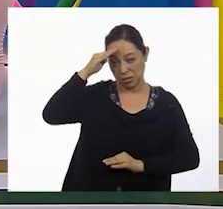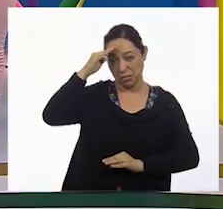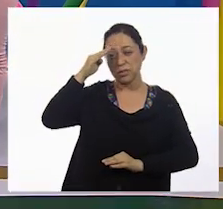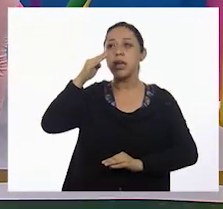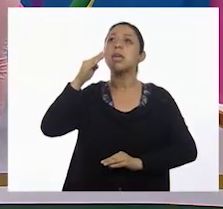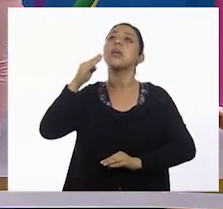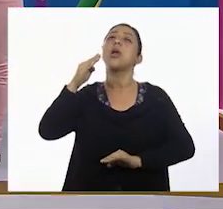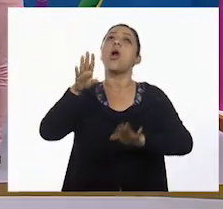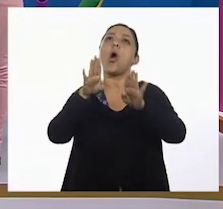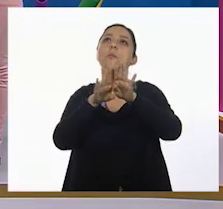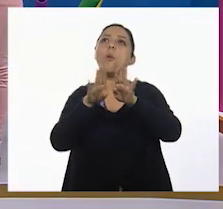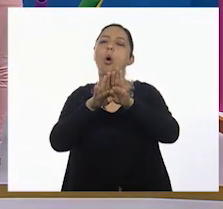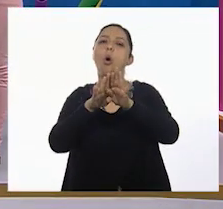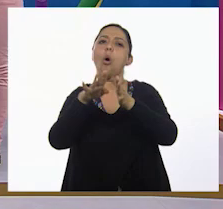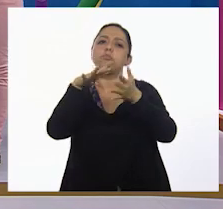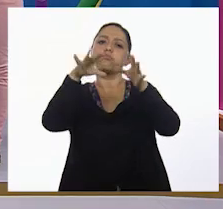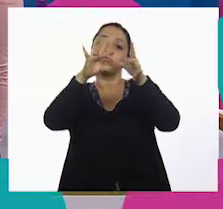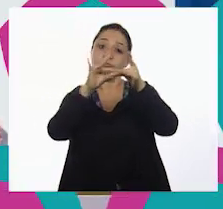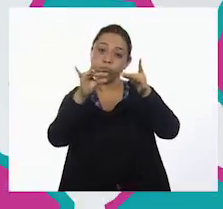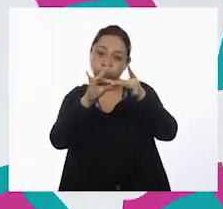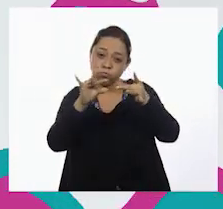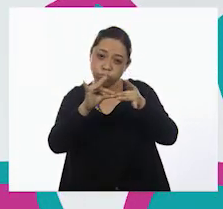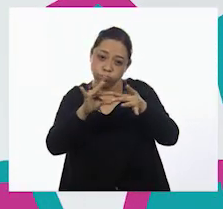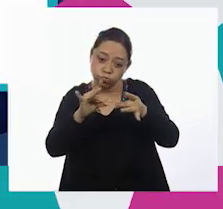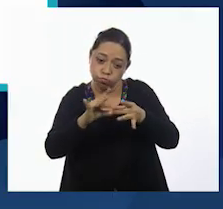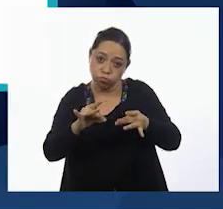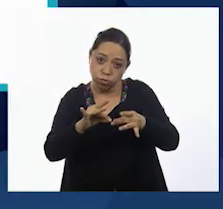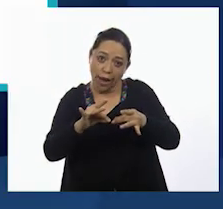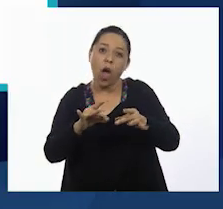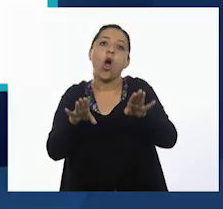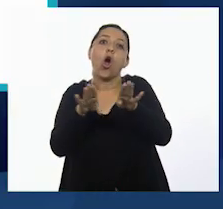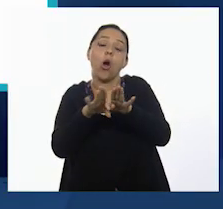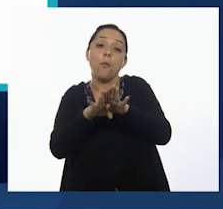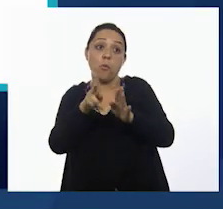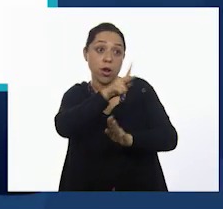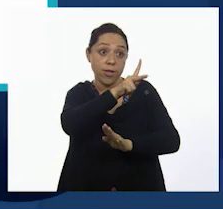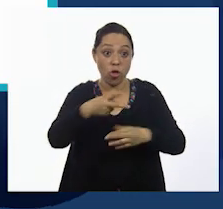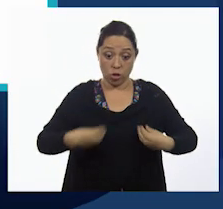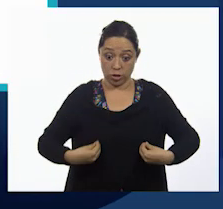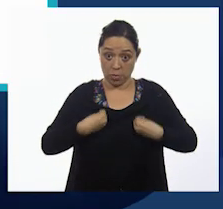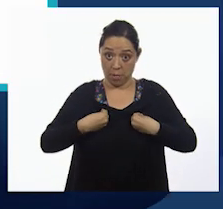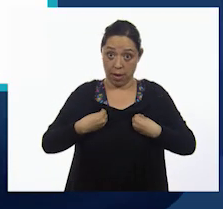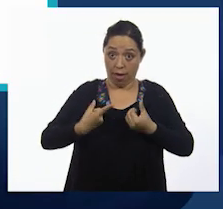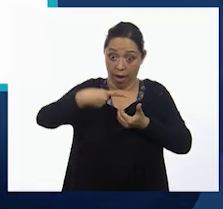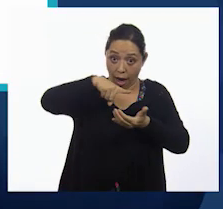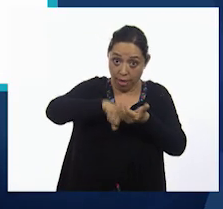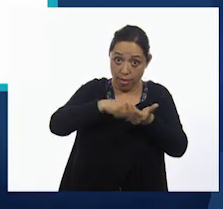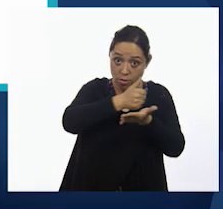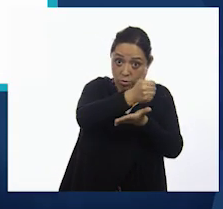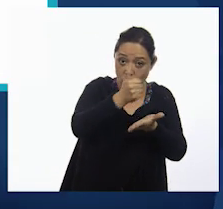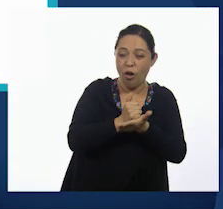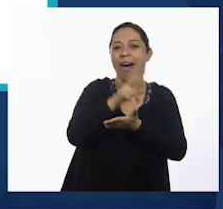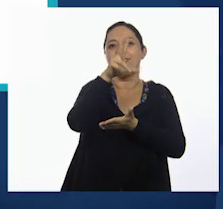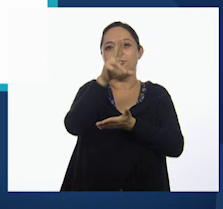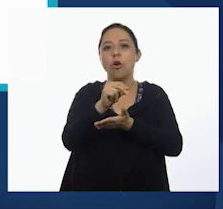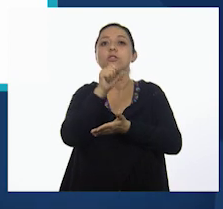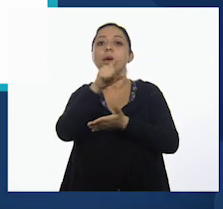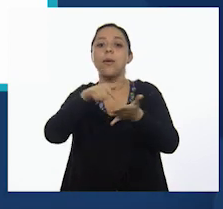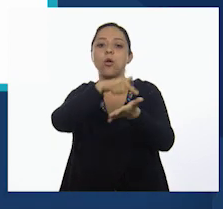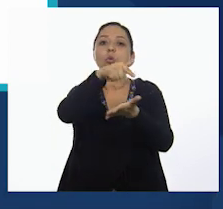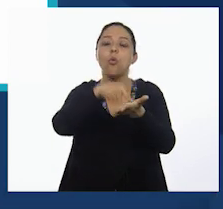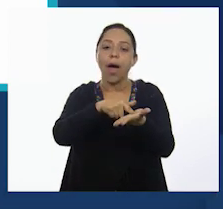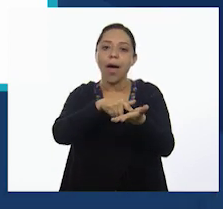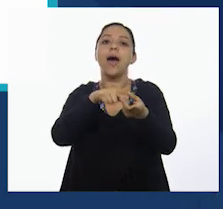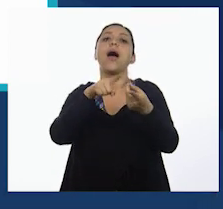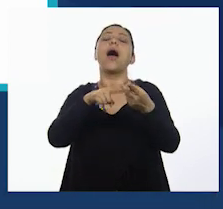también podrías comentar, porque no todos viven en una comunidad urbana, entonces ahí tenemos también la ubicación geográfica, los